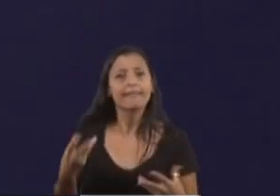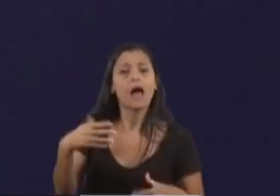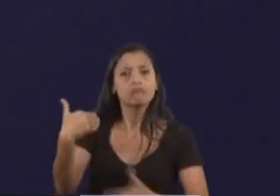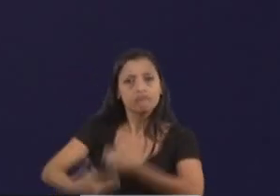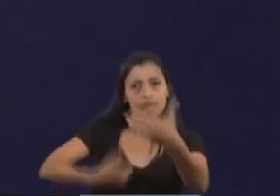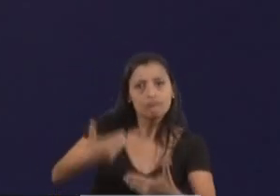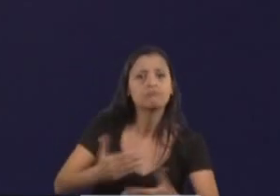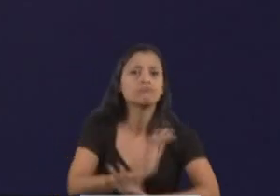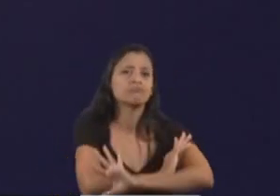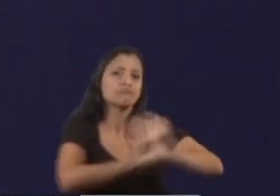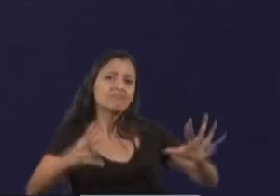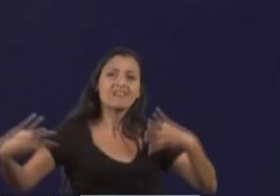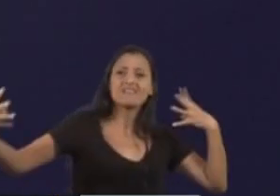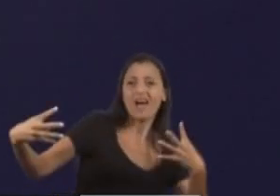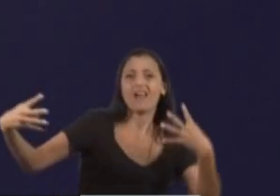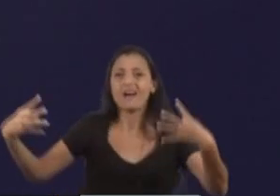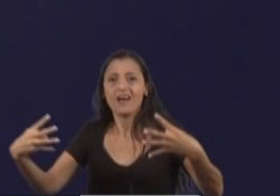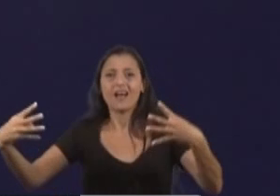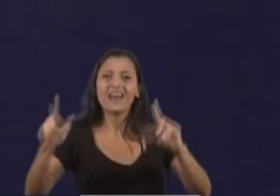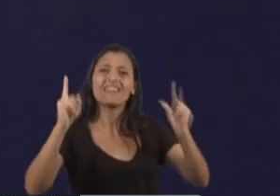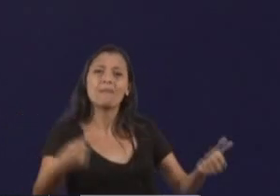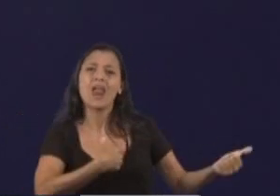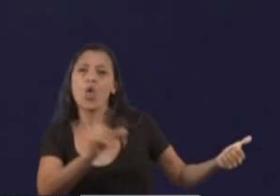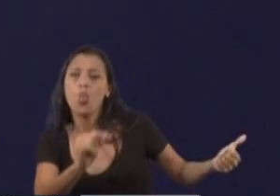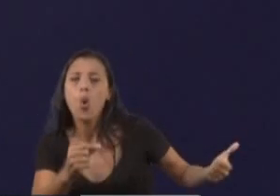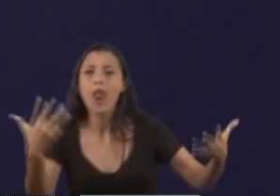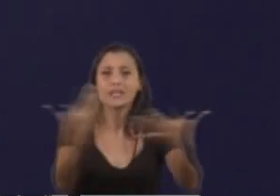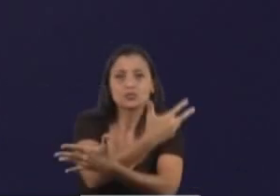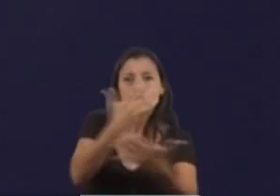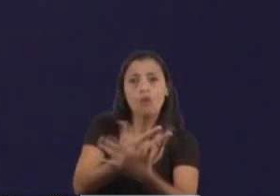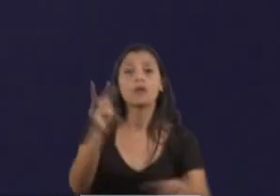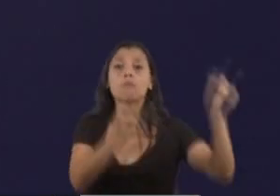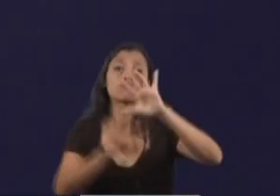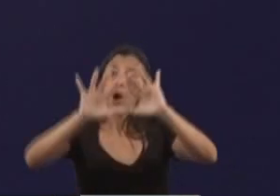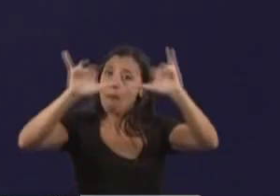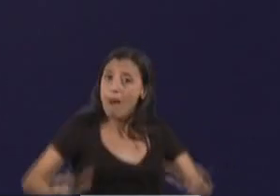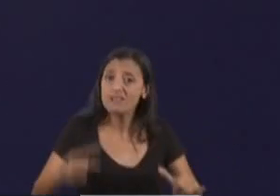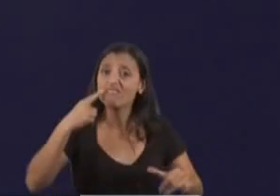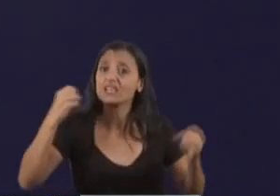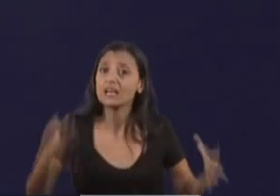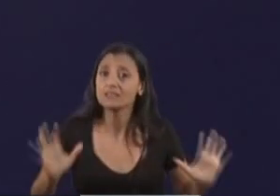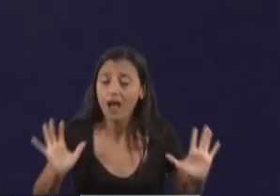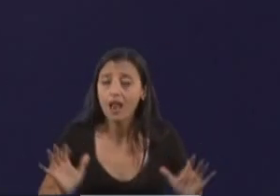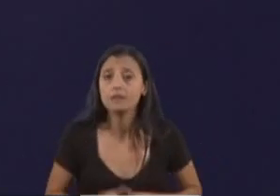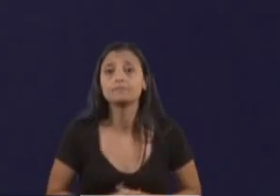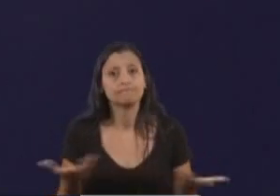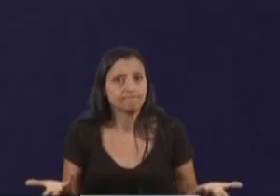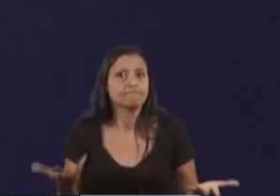y terminar con el dolor en fin, de un montón